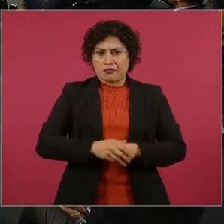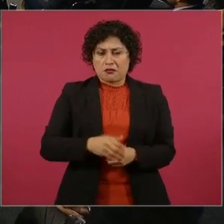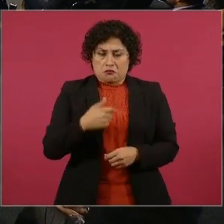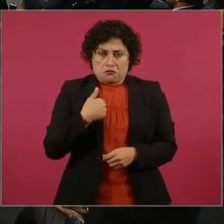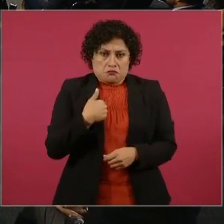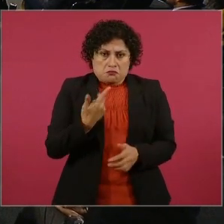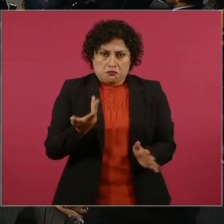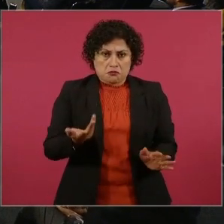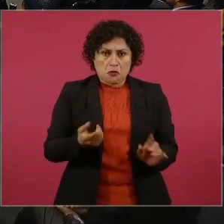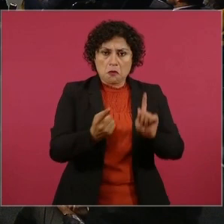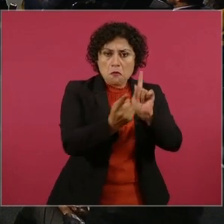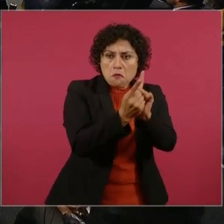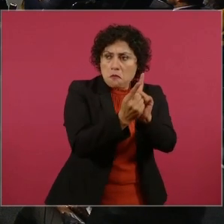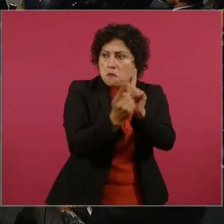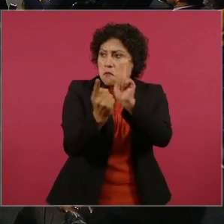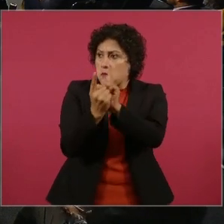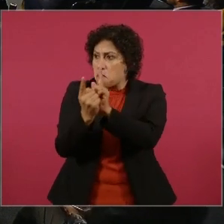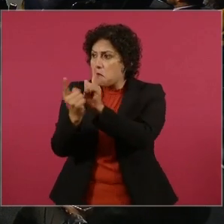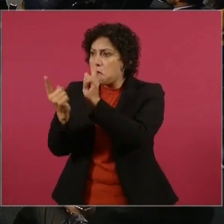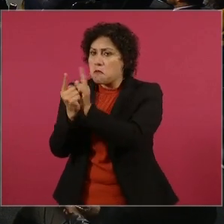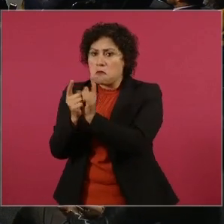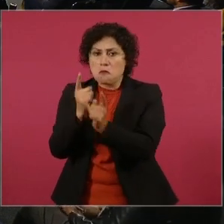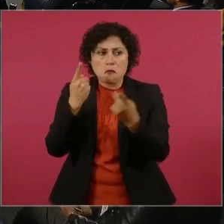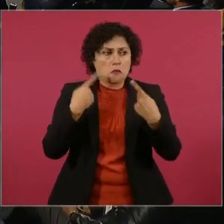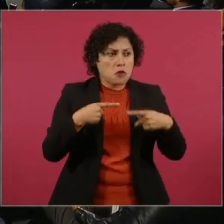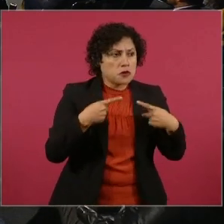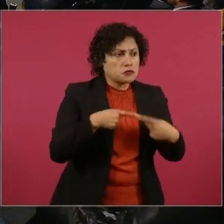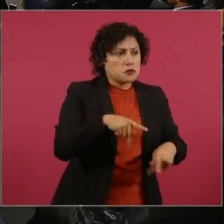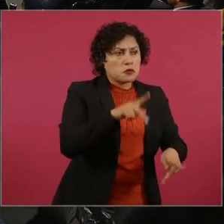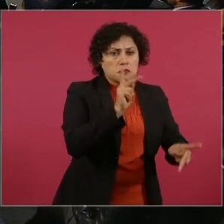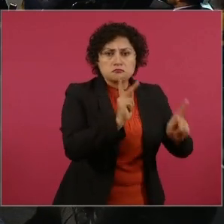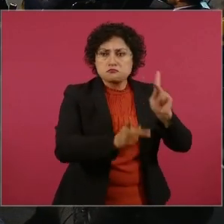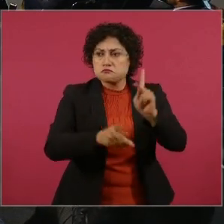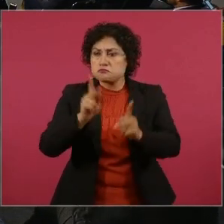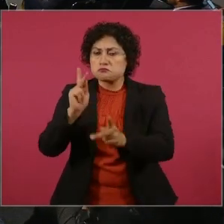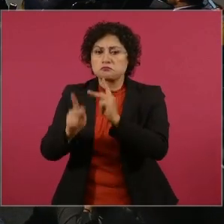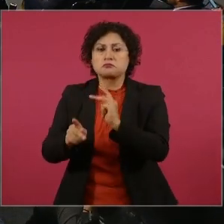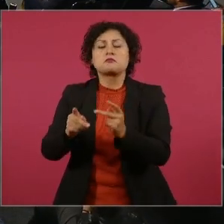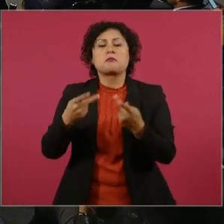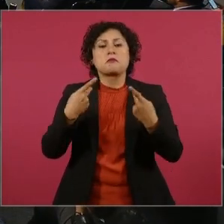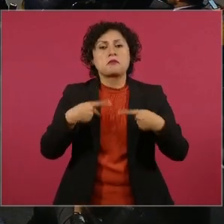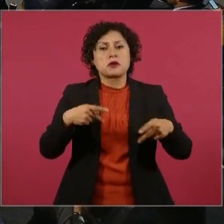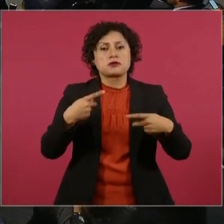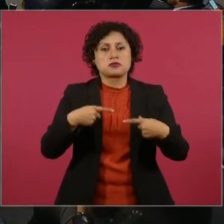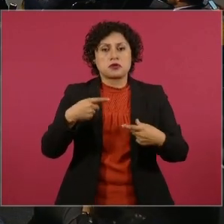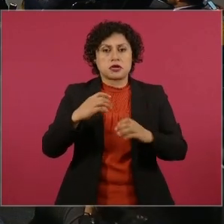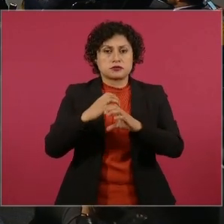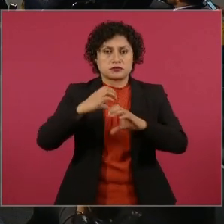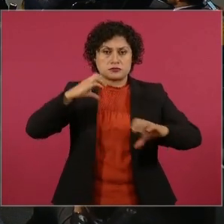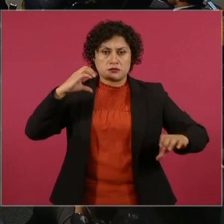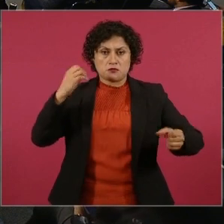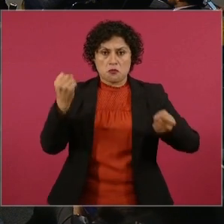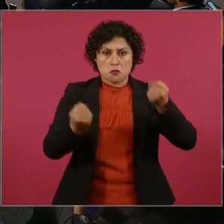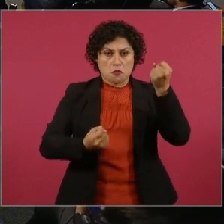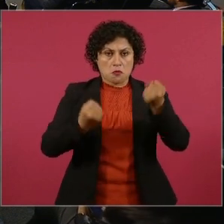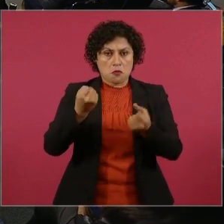hablando con la gente hablo con traileros Ando en la